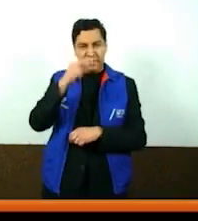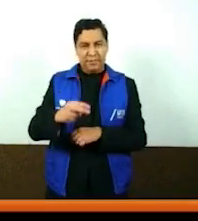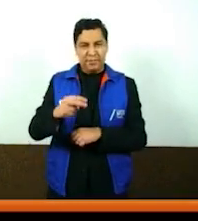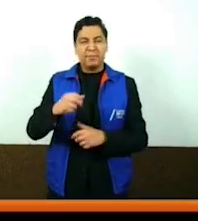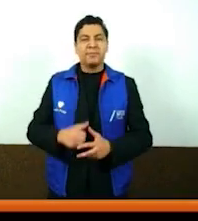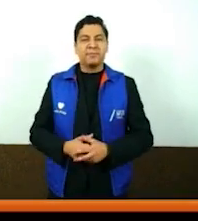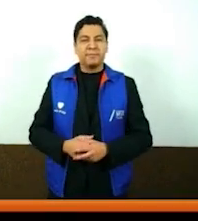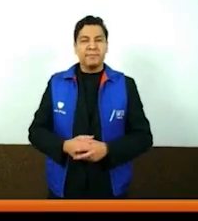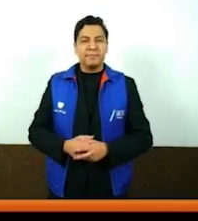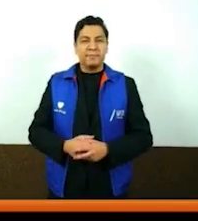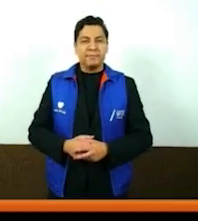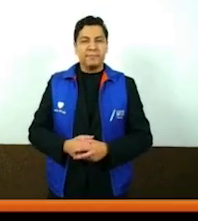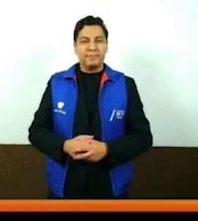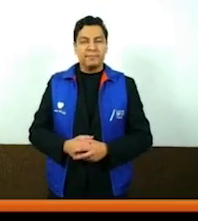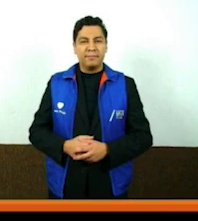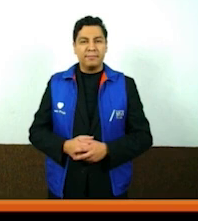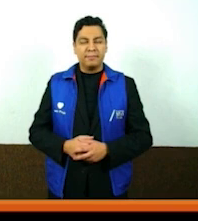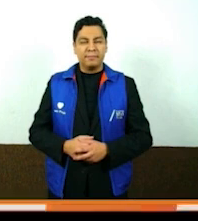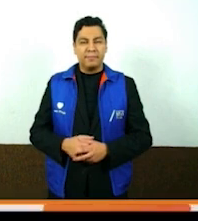Estado de México,